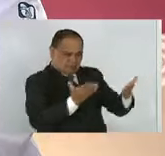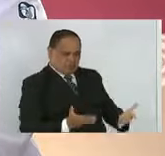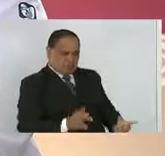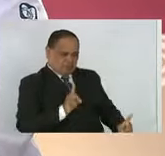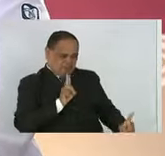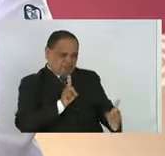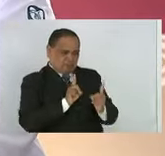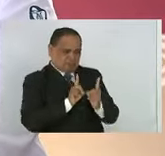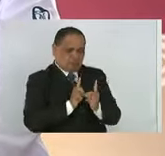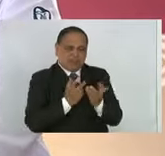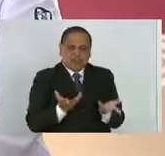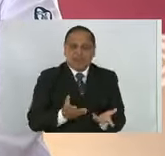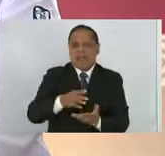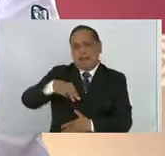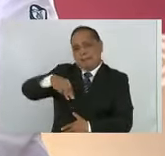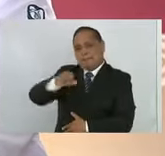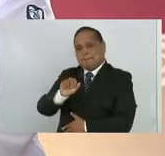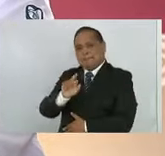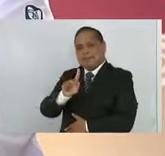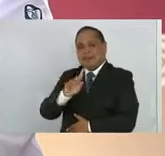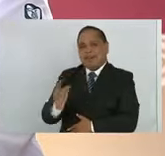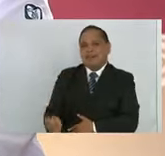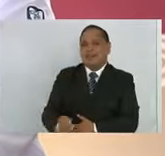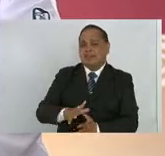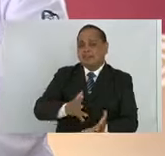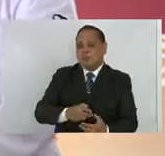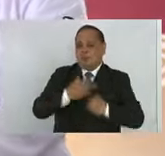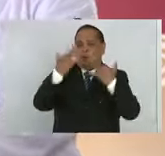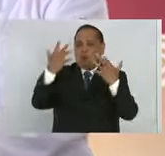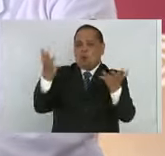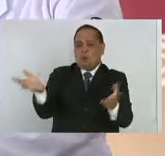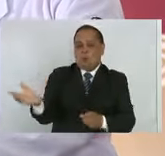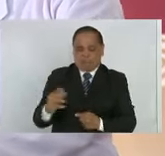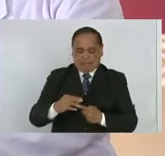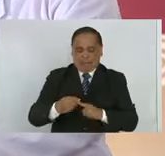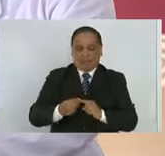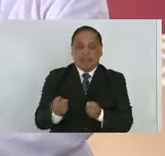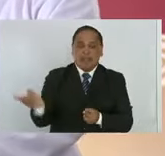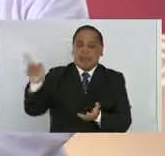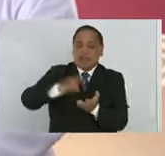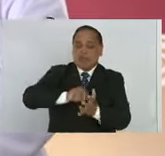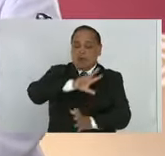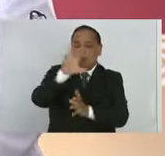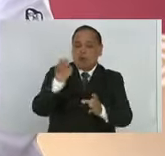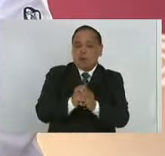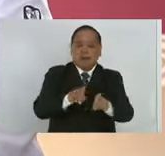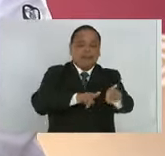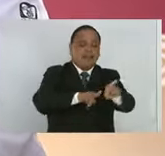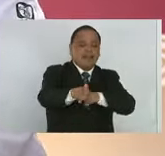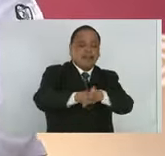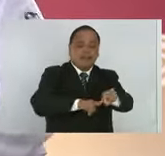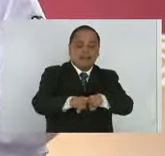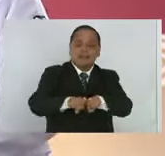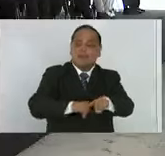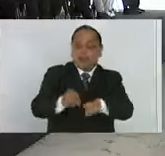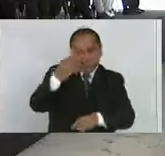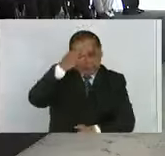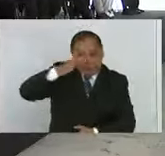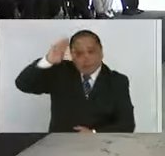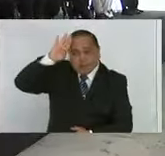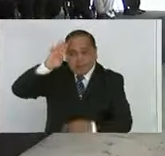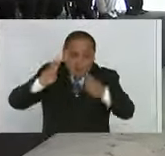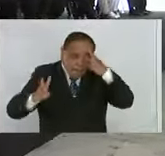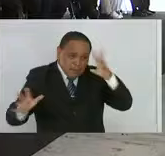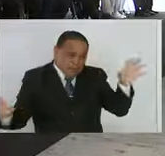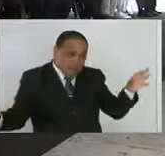Martí, toda la gloria del mundo cabe en un grano de maíz. ¡Que viva la hermandad entre mexicanos y cubanos! Muchas gracias.